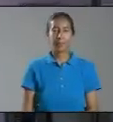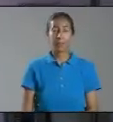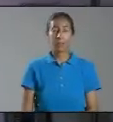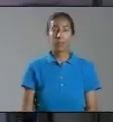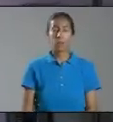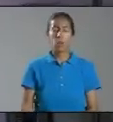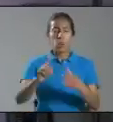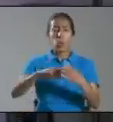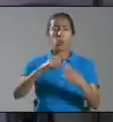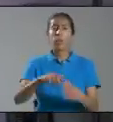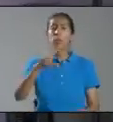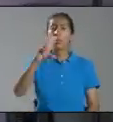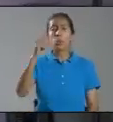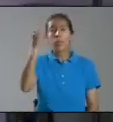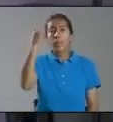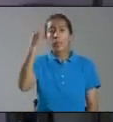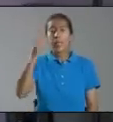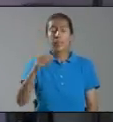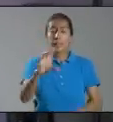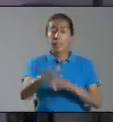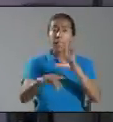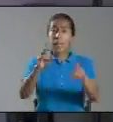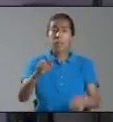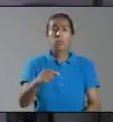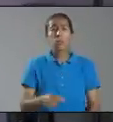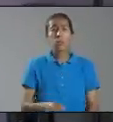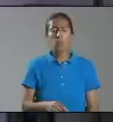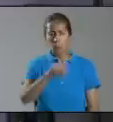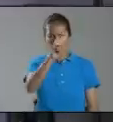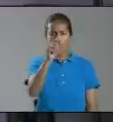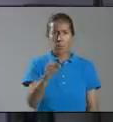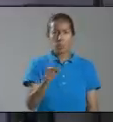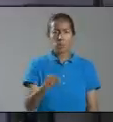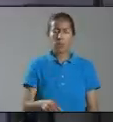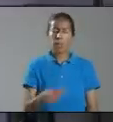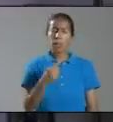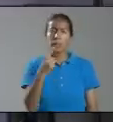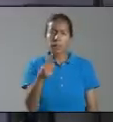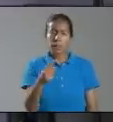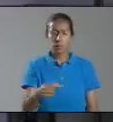Cuando no entiendas algo, di, hermano, yo no entiendo eso.